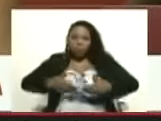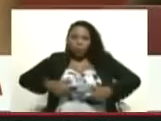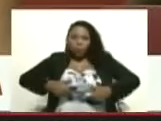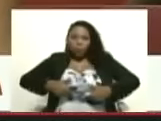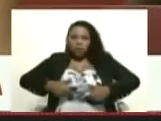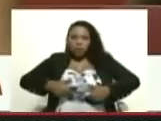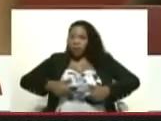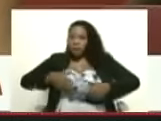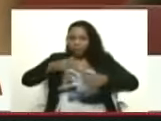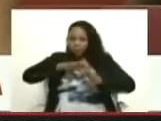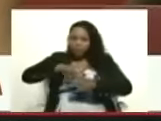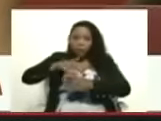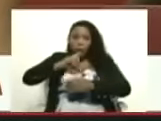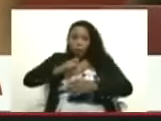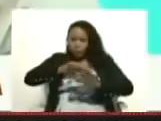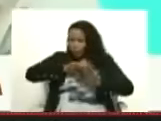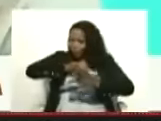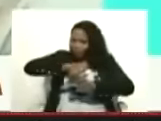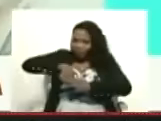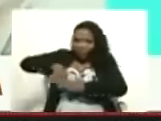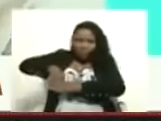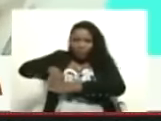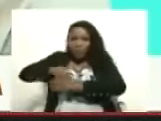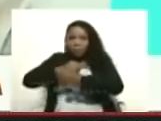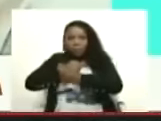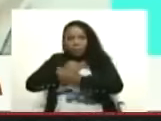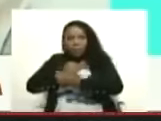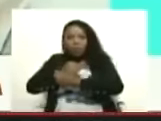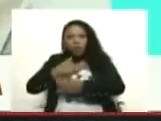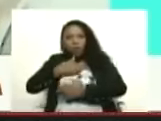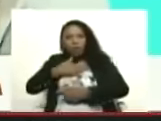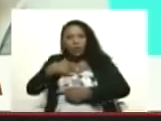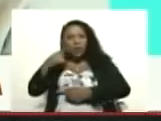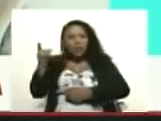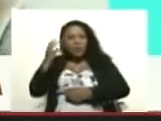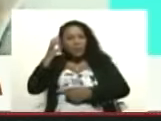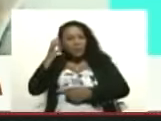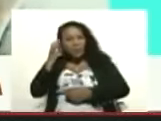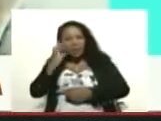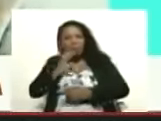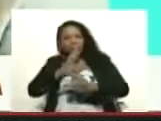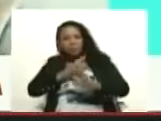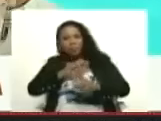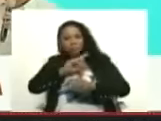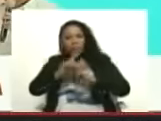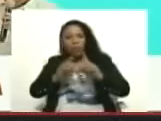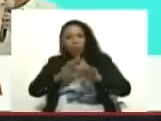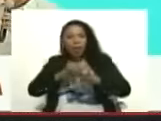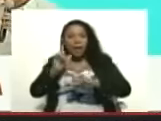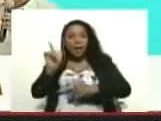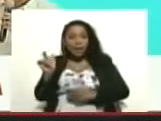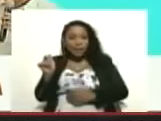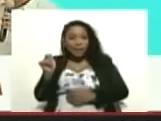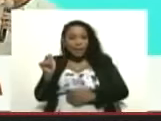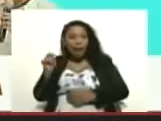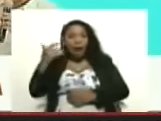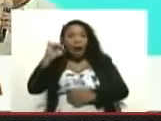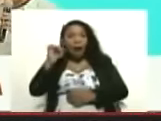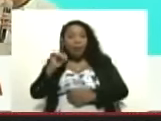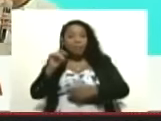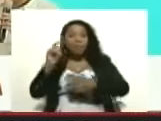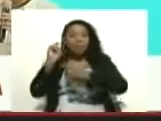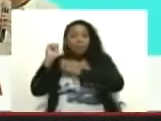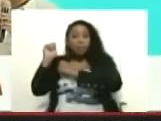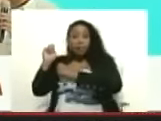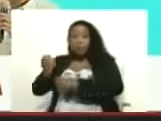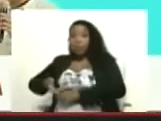de todas y de todos Yo quisiera que Génesis fuese la que terminara de responder esta pregunta porque Génesis ha tenido una tarea